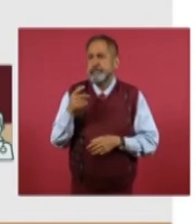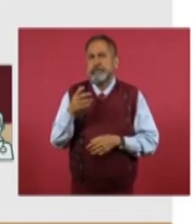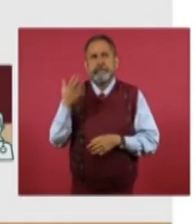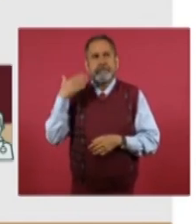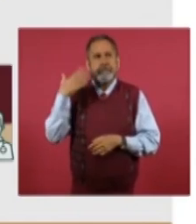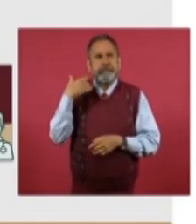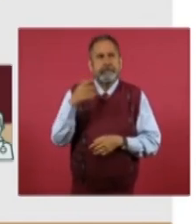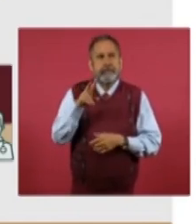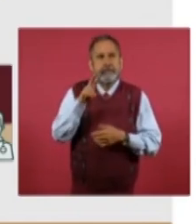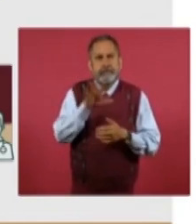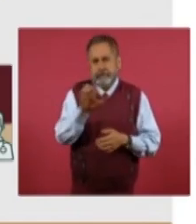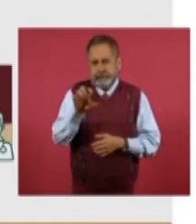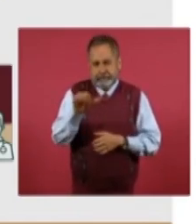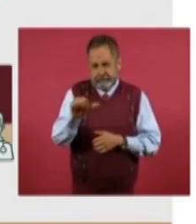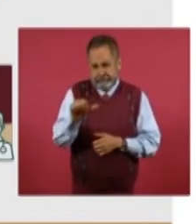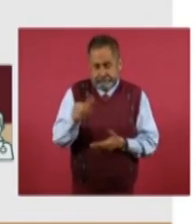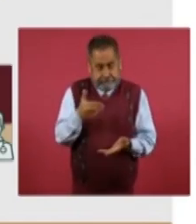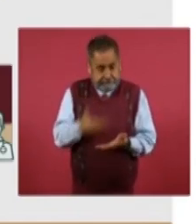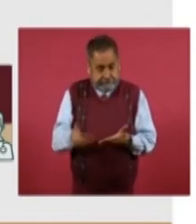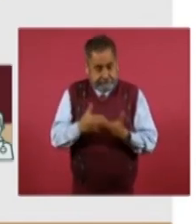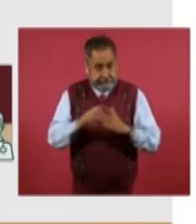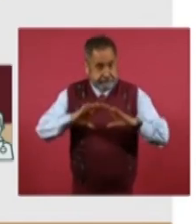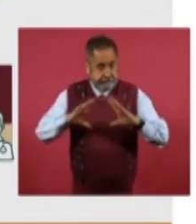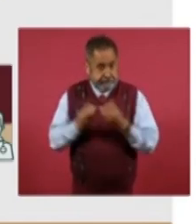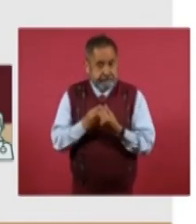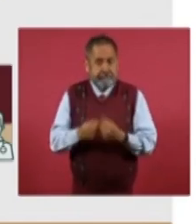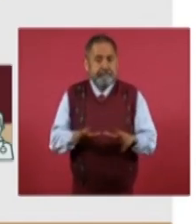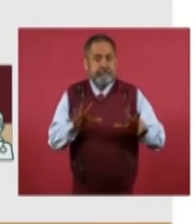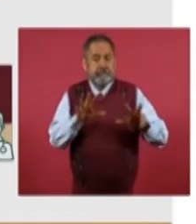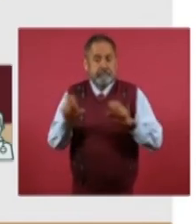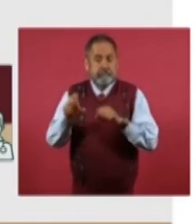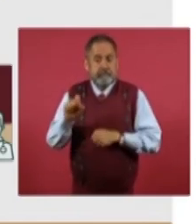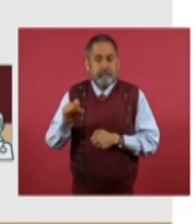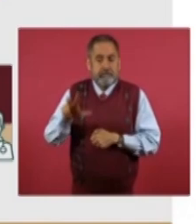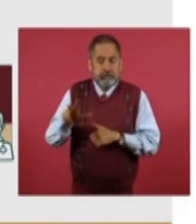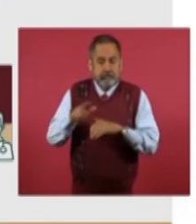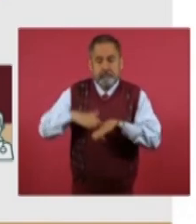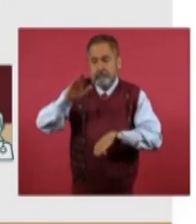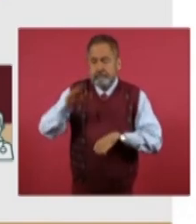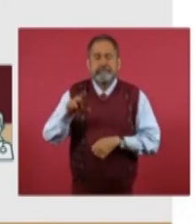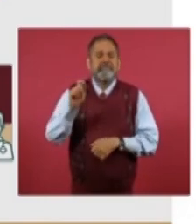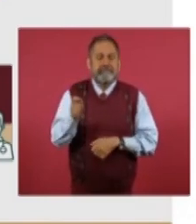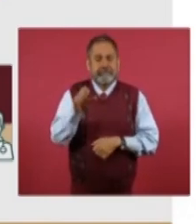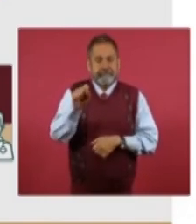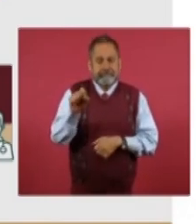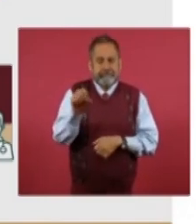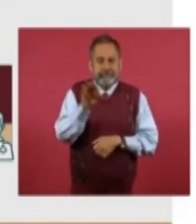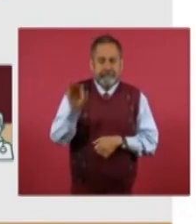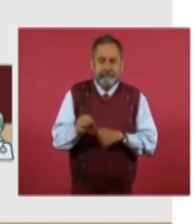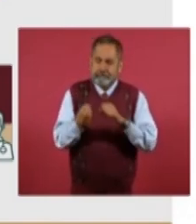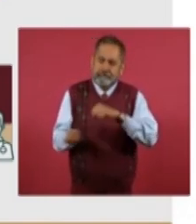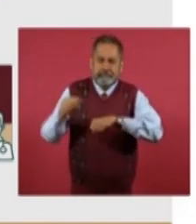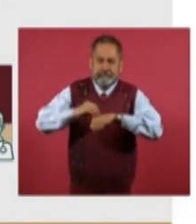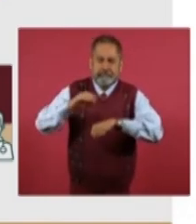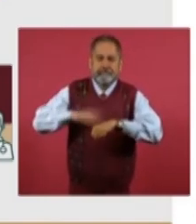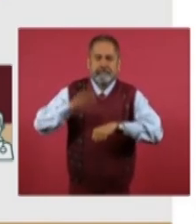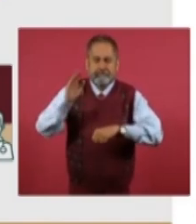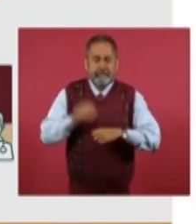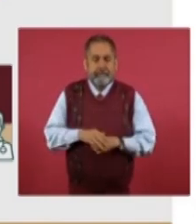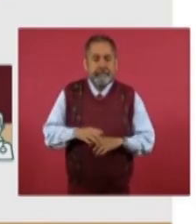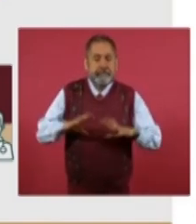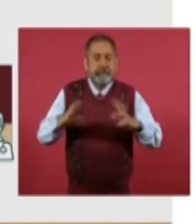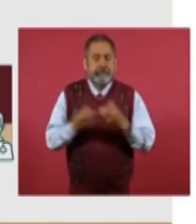516 médicos a la fecha tenemos 828 un incremento del 60 por. además hay